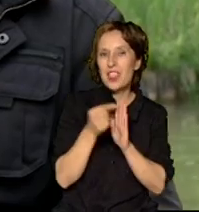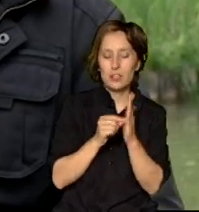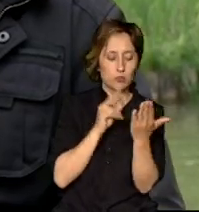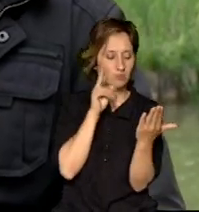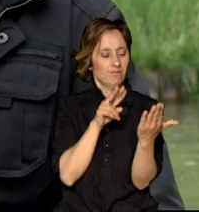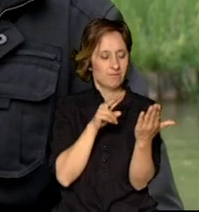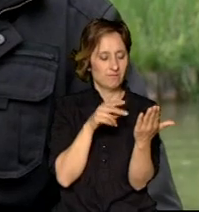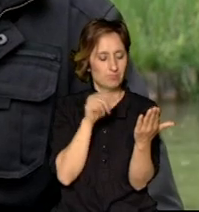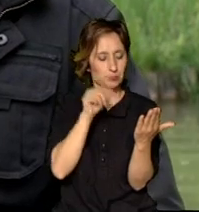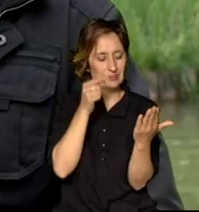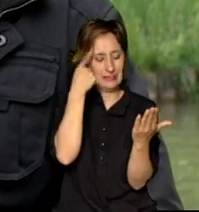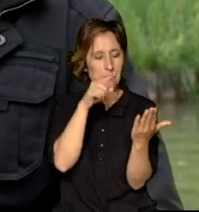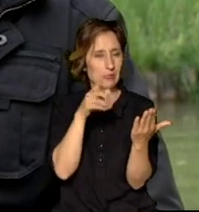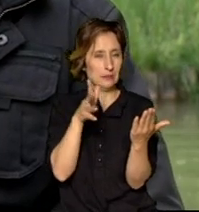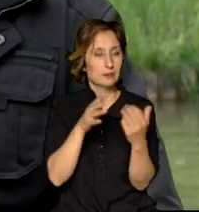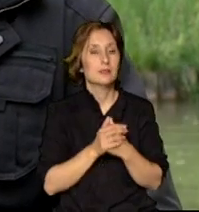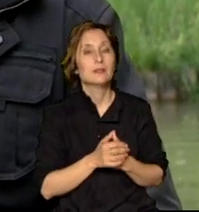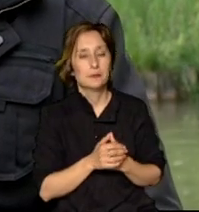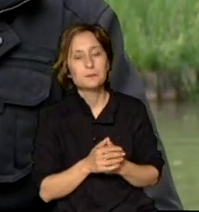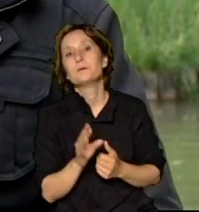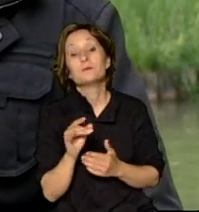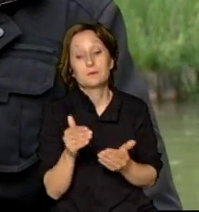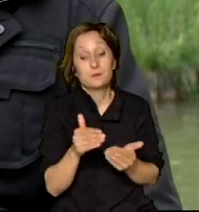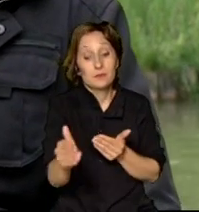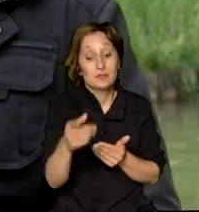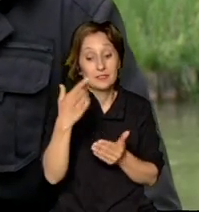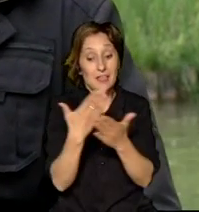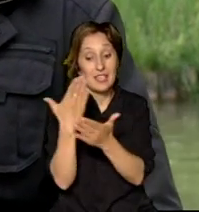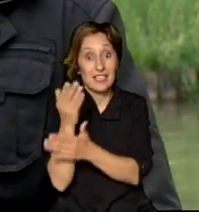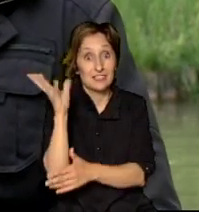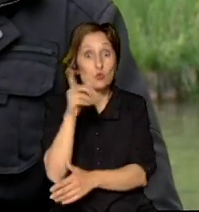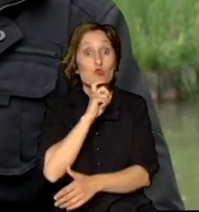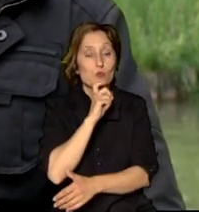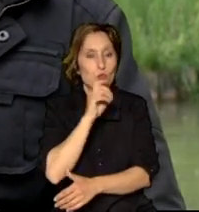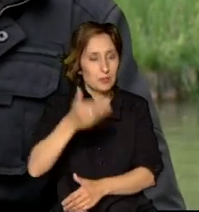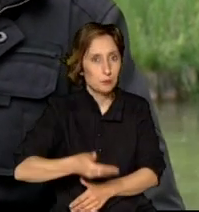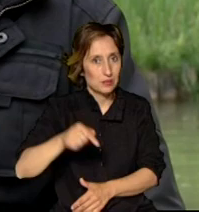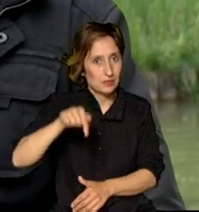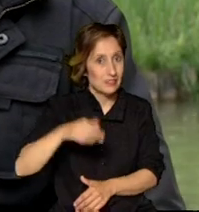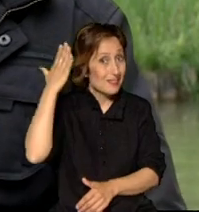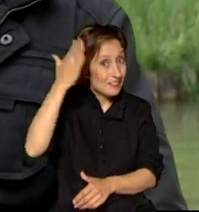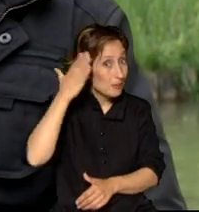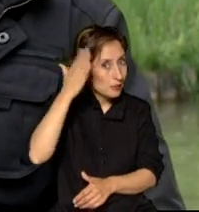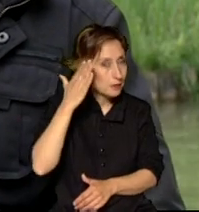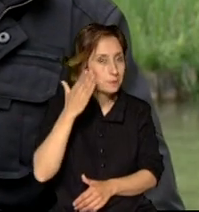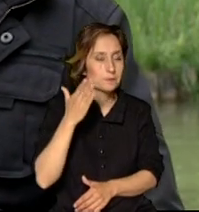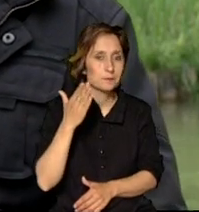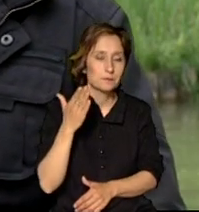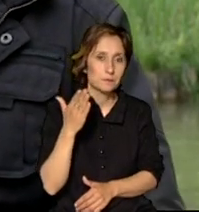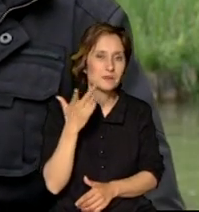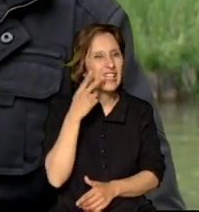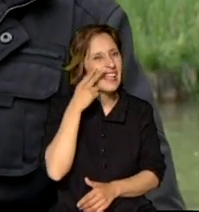datos? Sí, bueno, cuando hablamos de predicciones, muy importante, sobre todo aquí en Navarra, además, tener